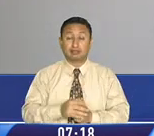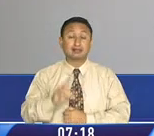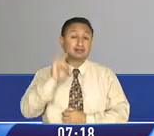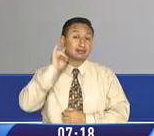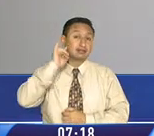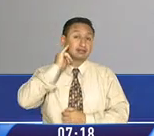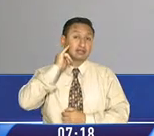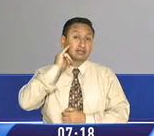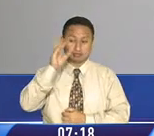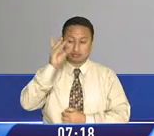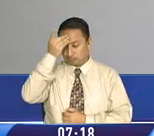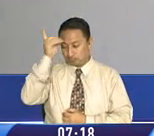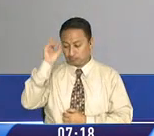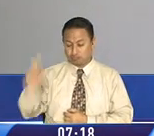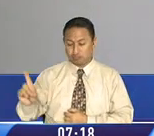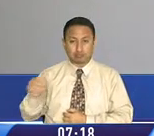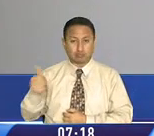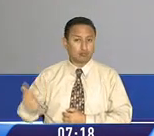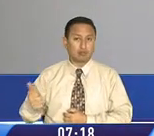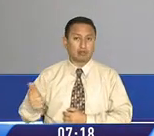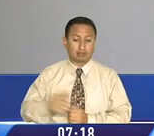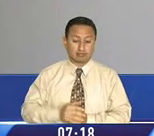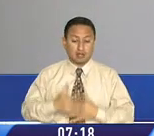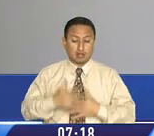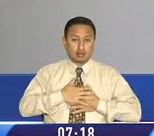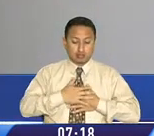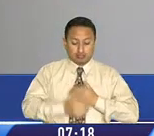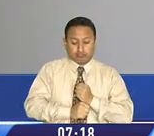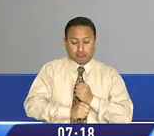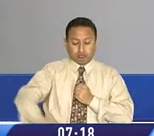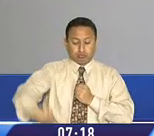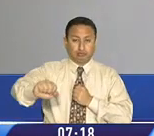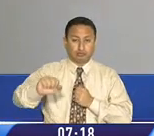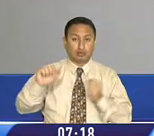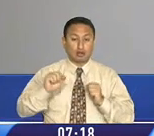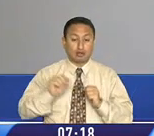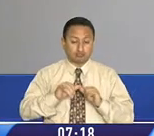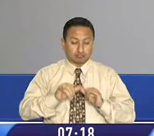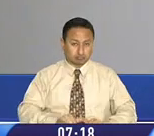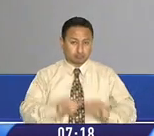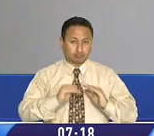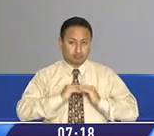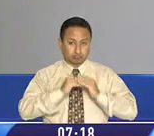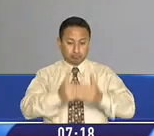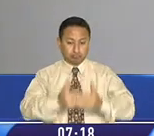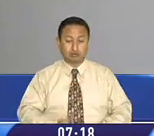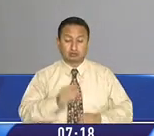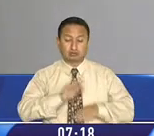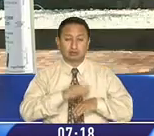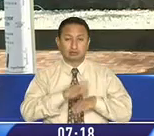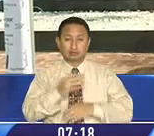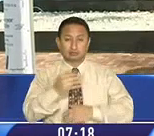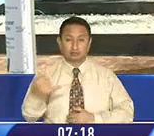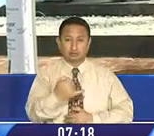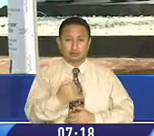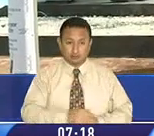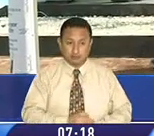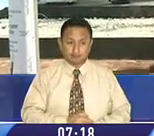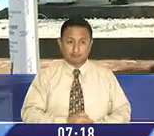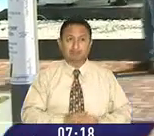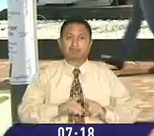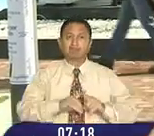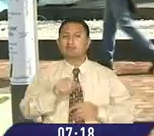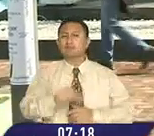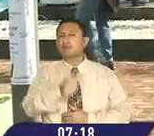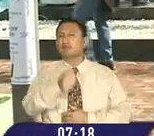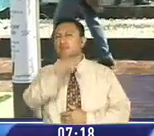ellas deciden por sí mismas si deciden abortar o si deciden continuar un embarazo producto de violencia sexual. Pero existen otras personas